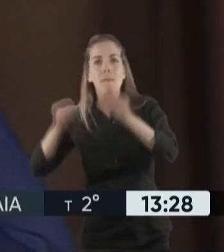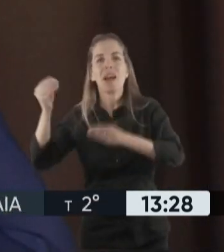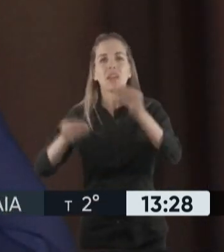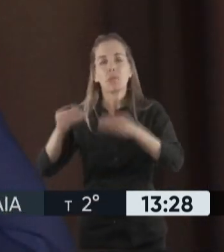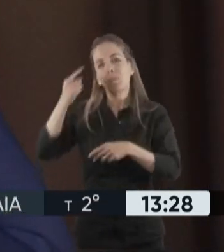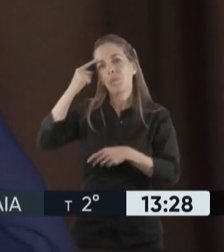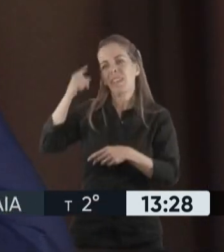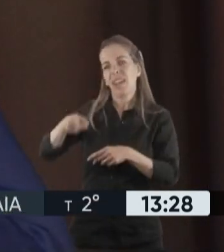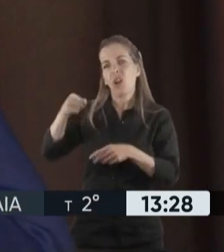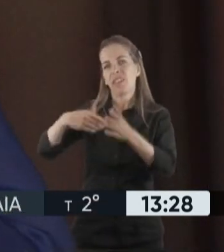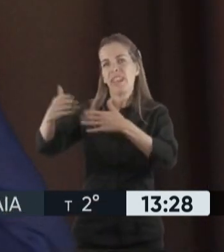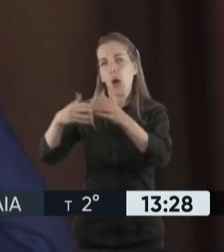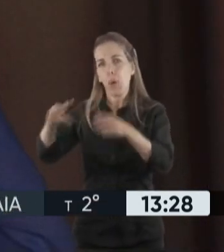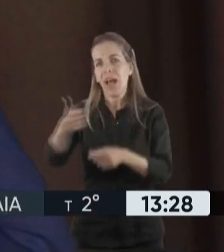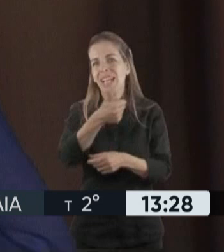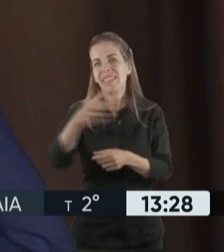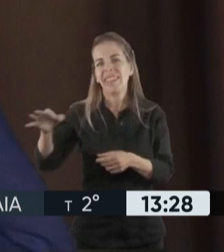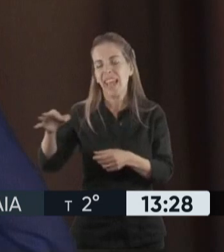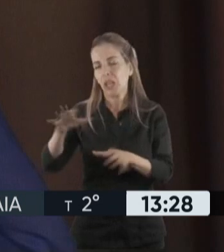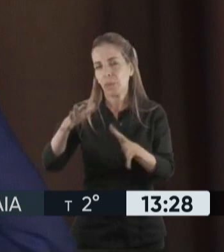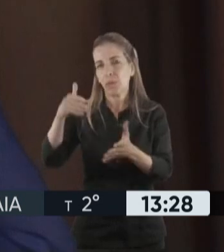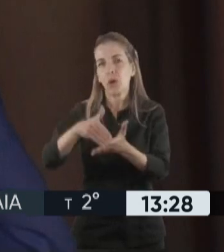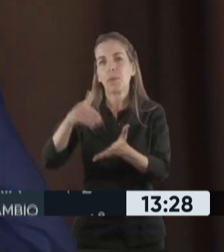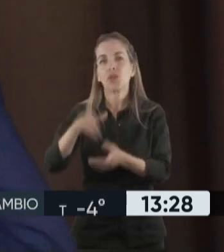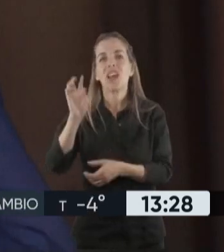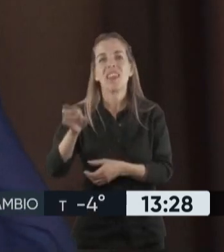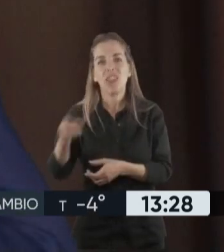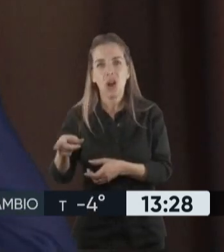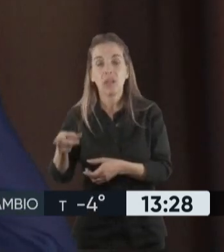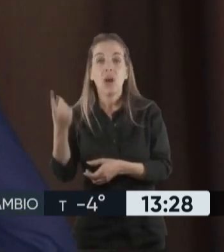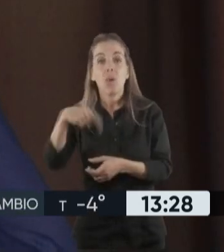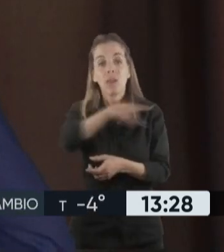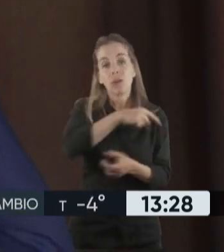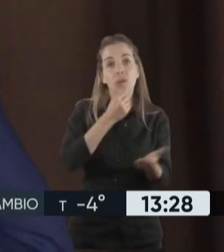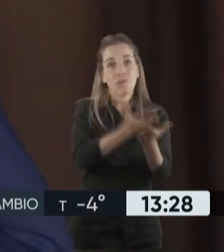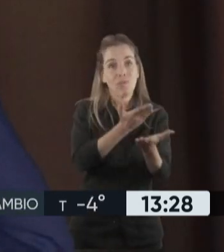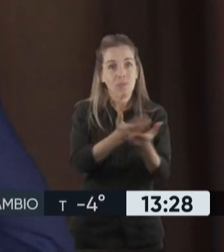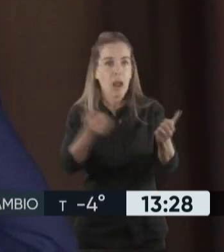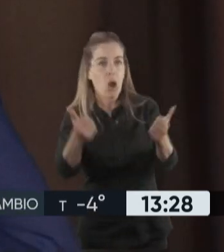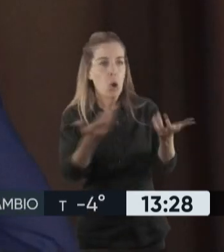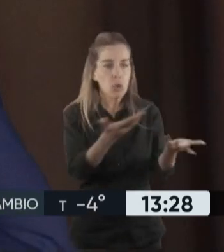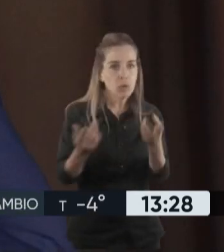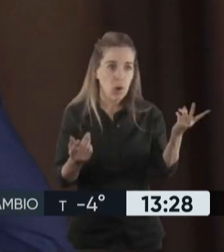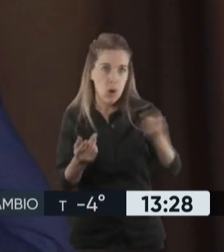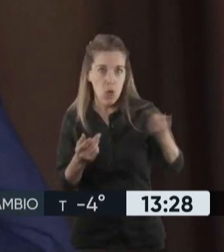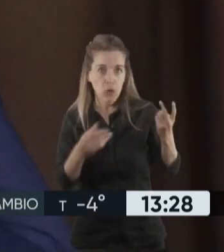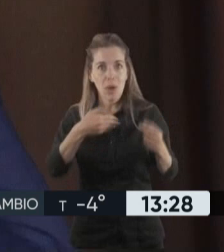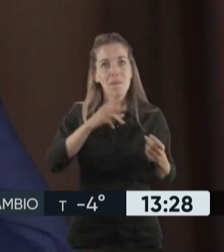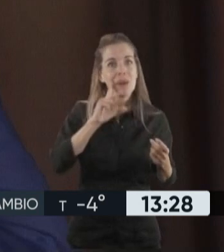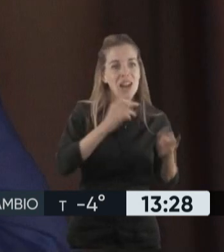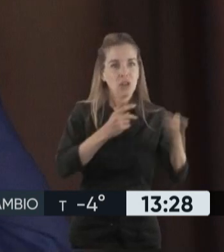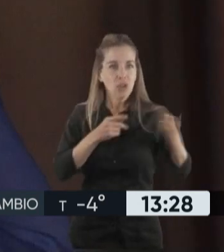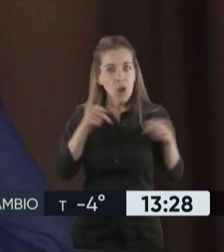costaba 600 y pico de millones de dólares. Y cuando la licitamos Mario y yo, esa